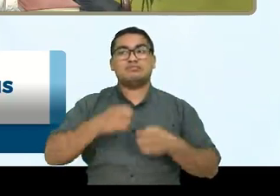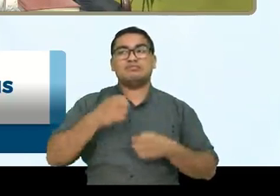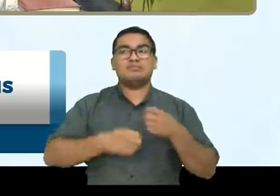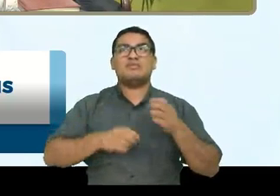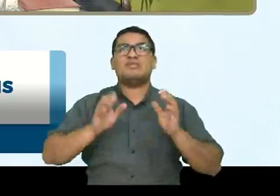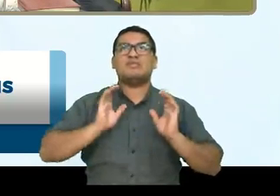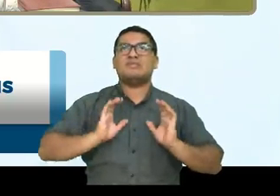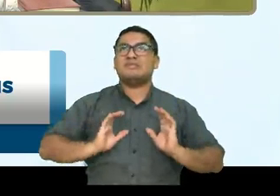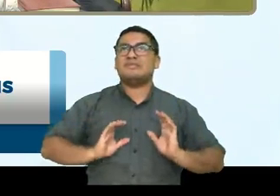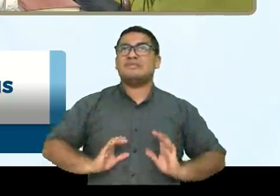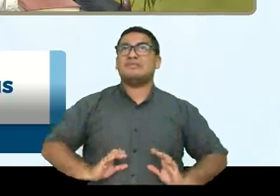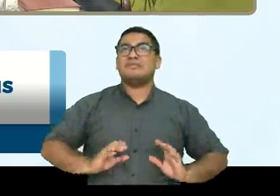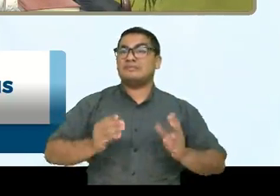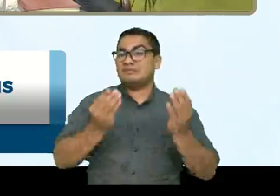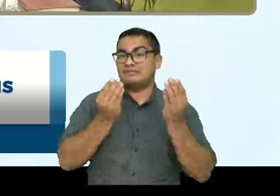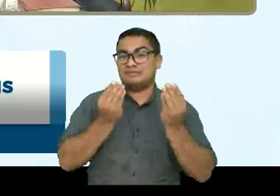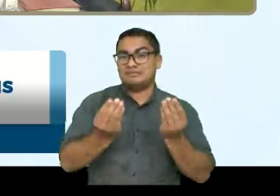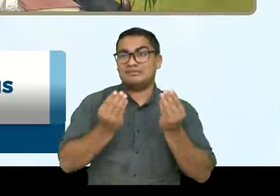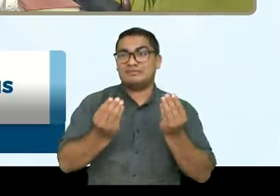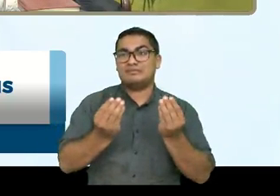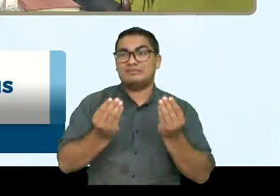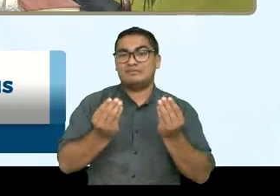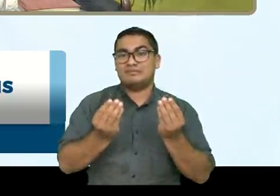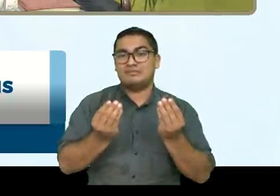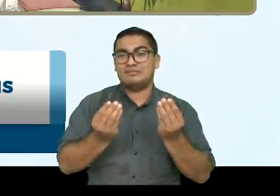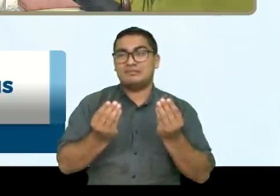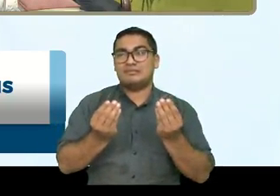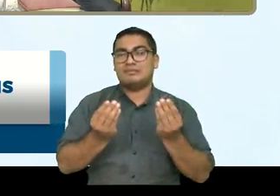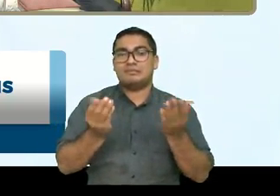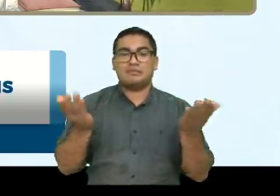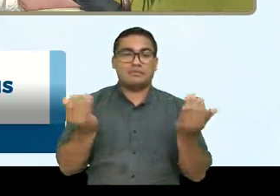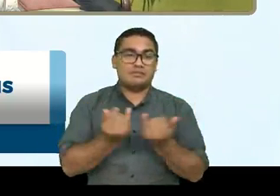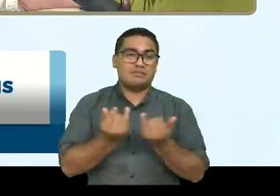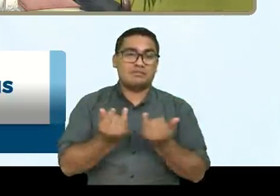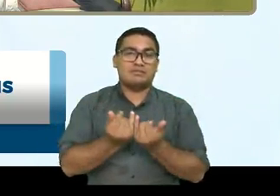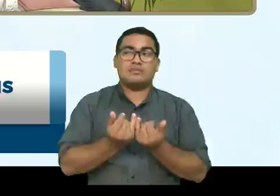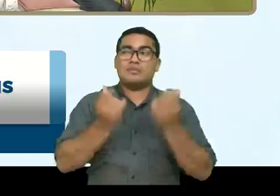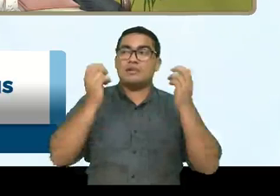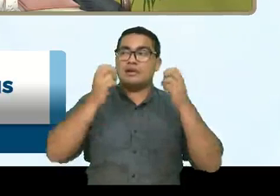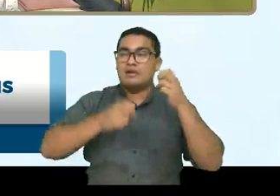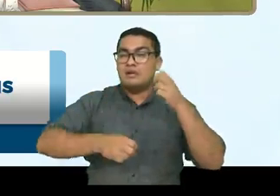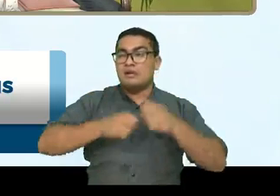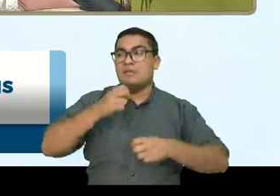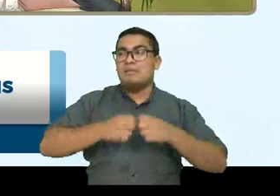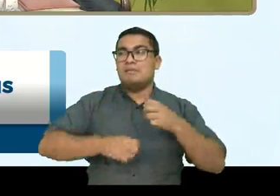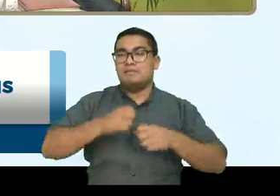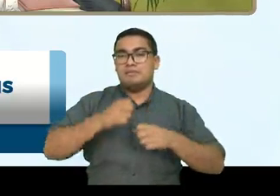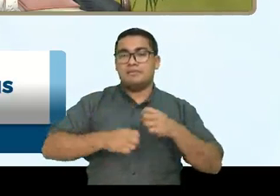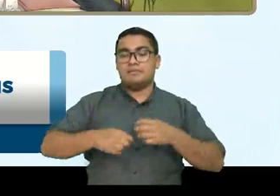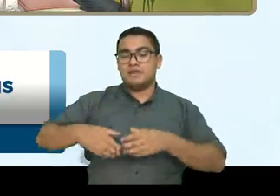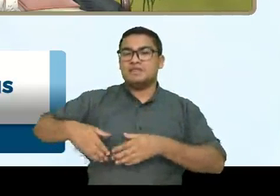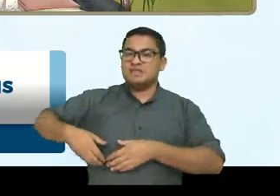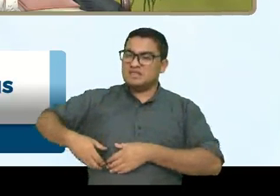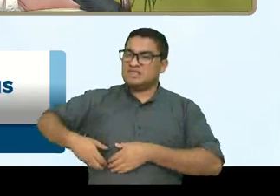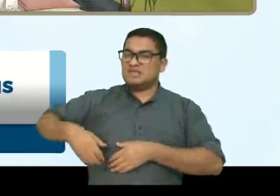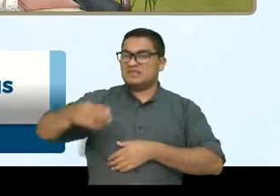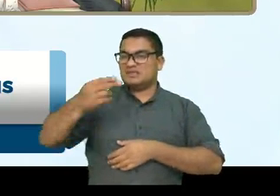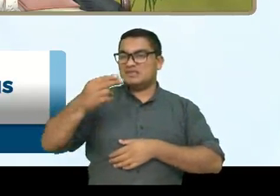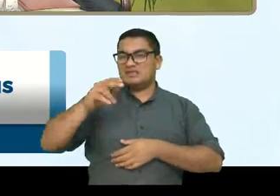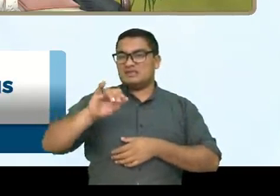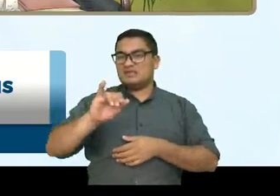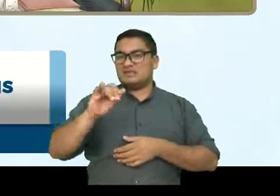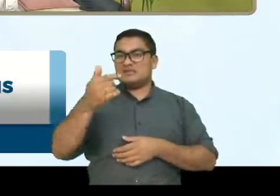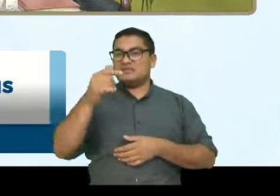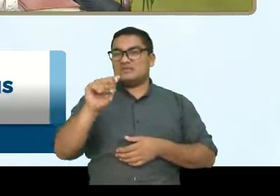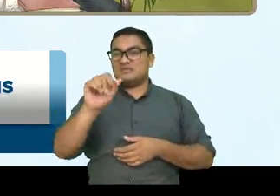nivel del cuerpo, del organismo, aparte de daño hepático, que el hígado es un órgano muy importante, ¿verdad?